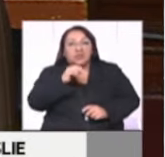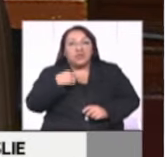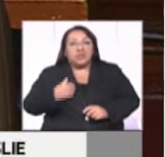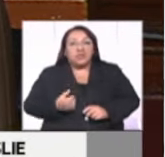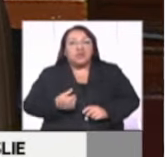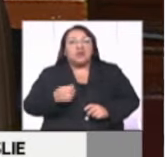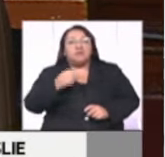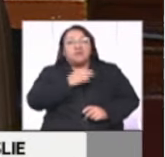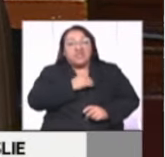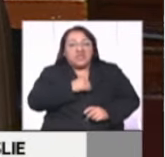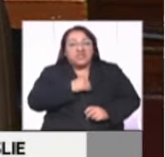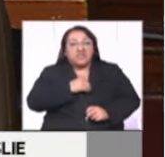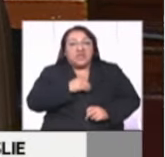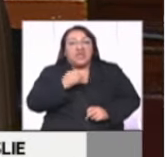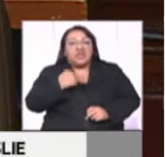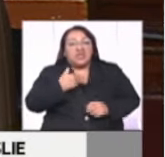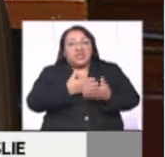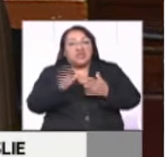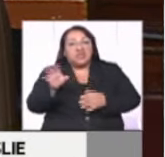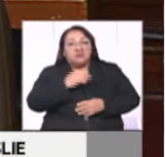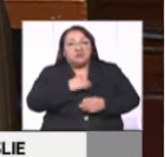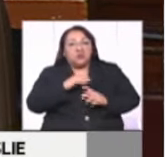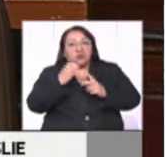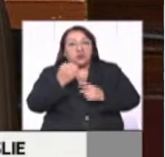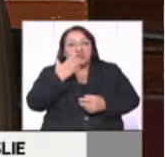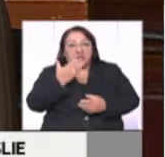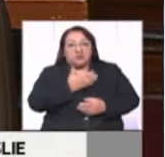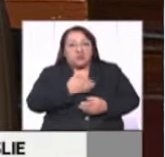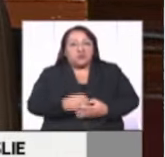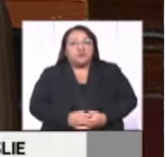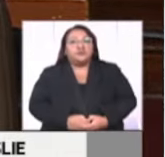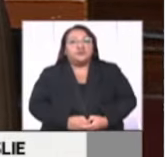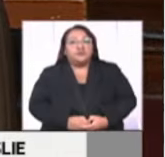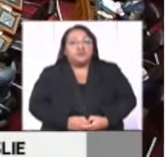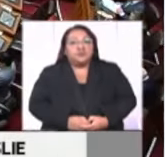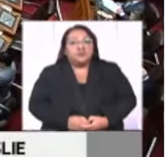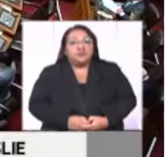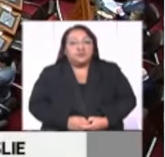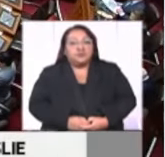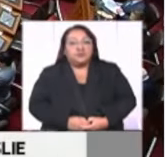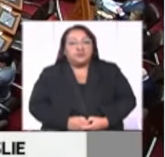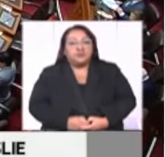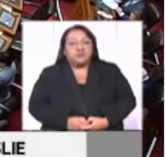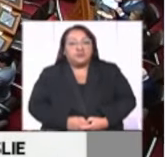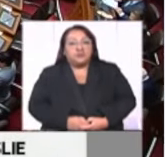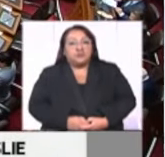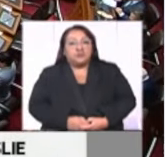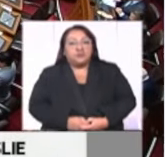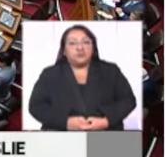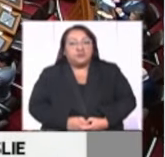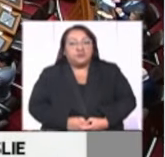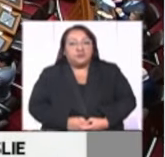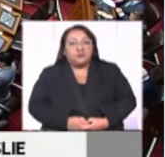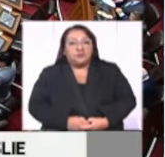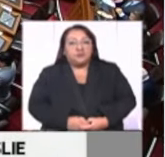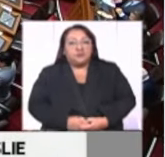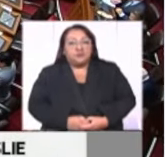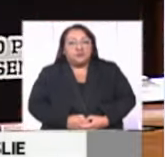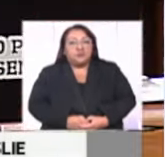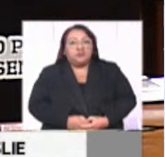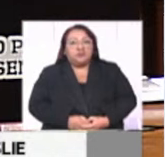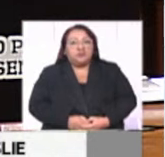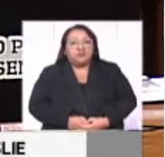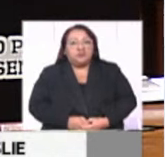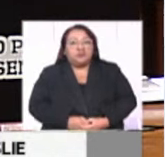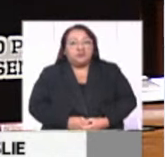Leslie Urteaga tiene que irse del Ministerio de Cultura. Muchas gracias, señor presidente. Gracias, congresista. Señores